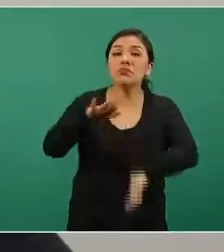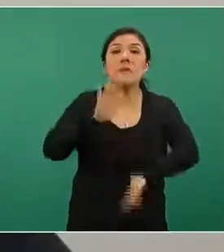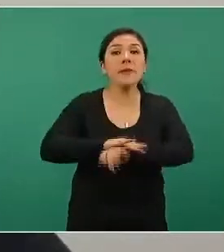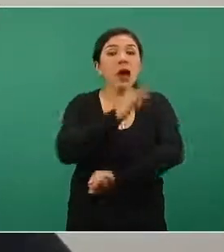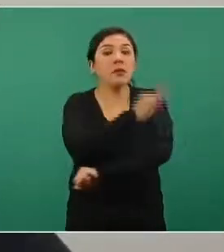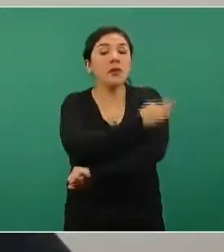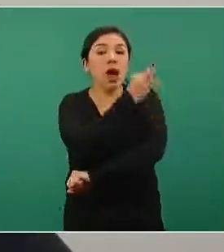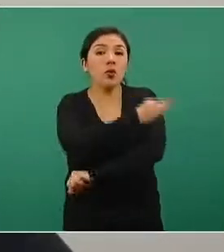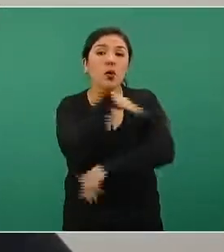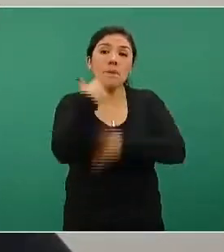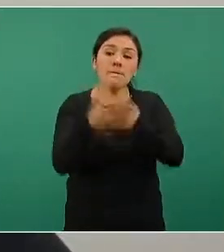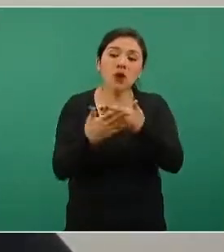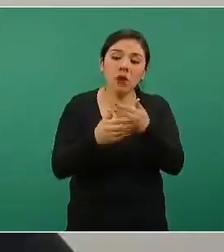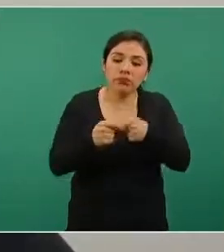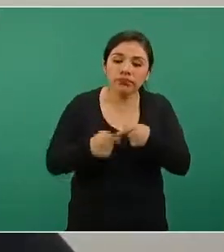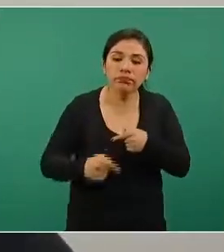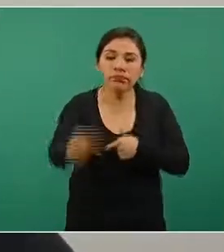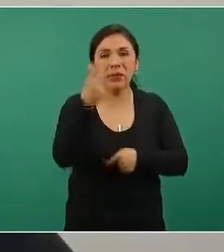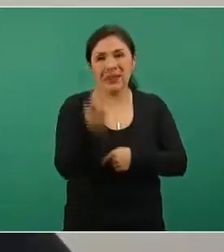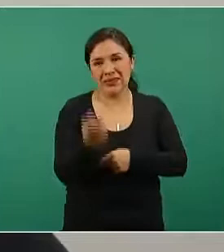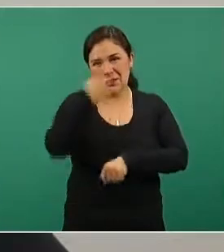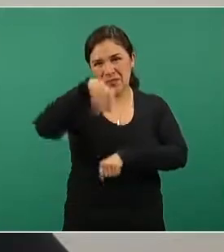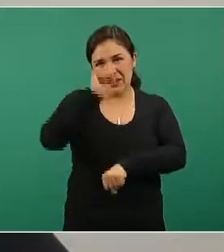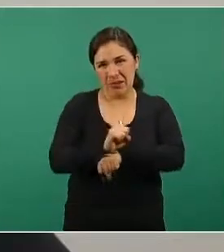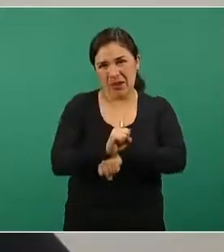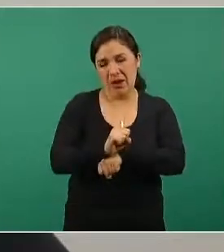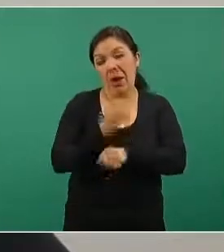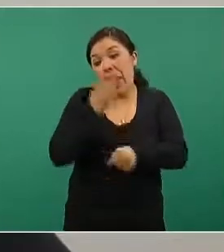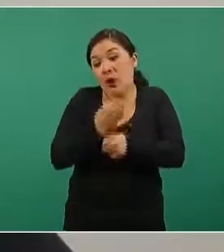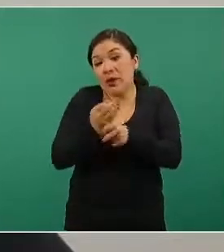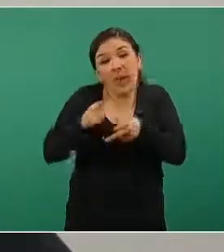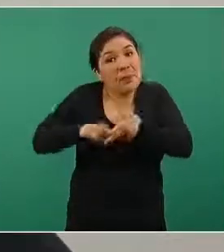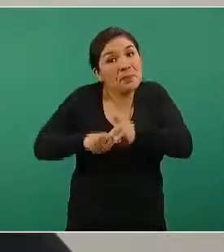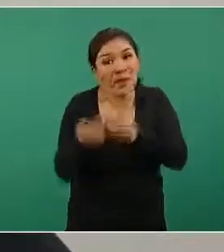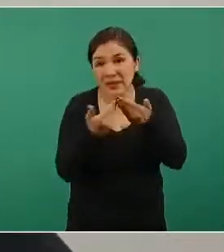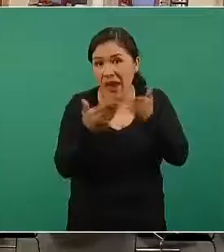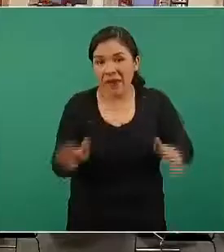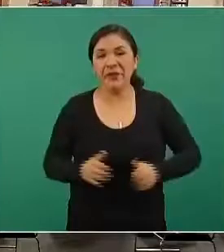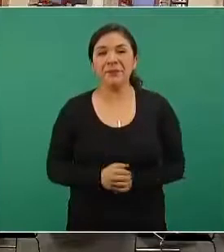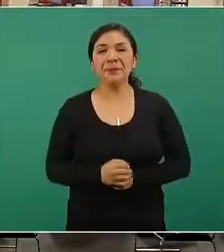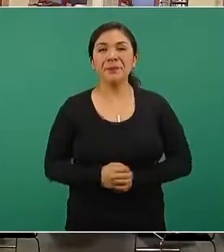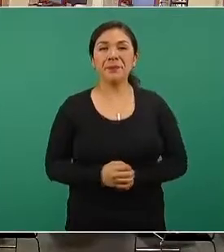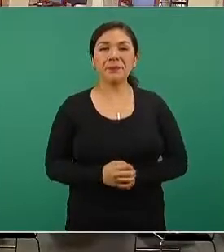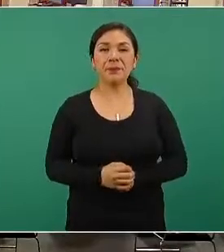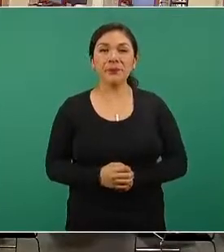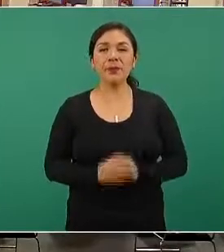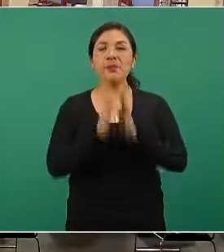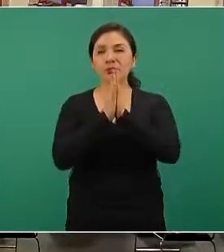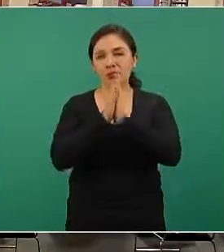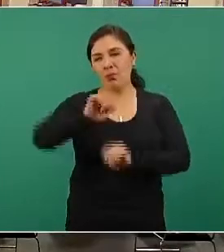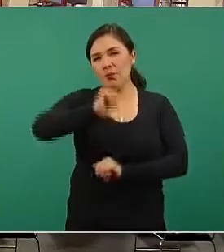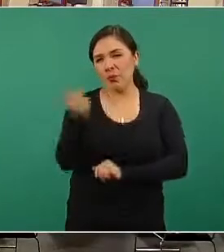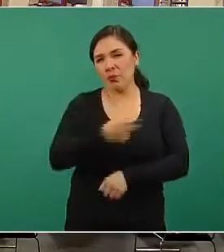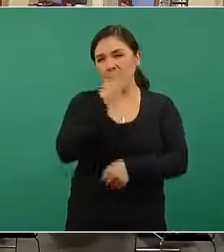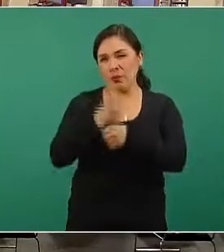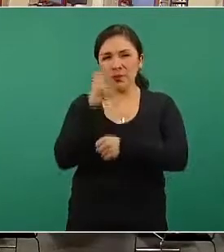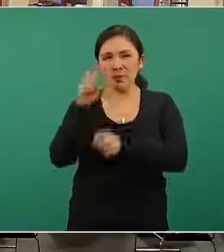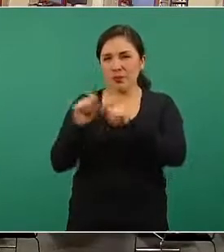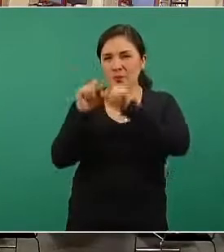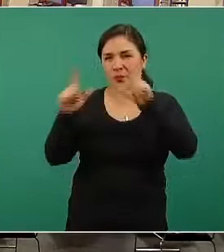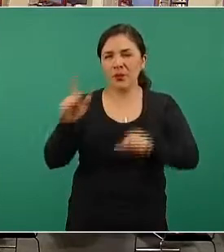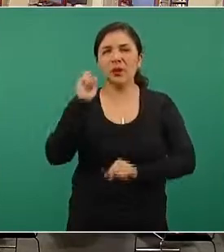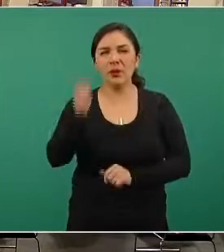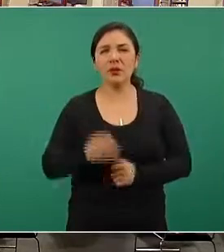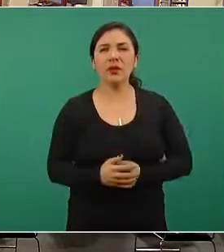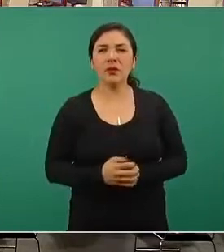estar aplicando durante esta semana que apenas inicia. Si nos comparten la siguiente diapositiva, actualizamos también